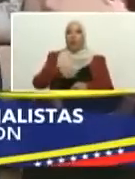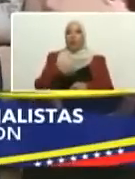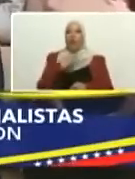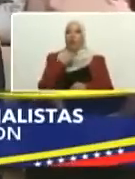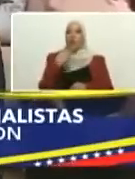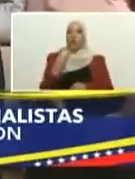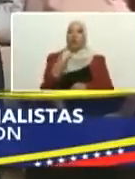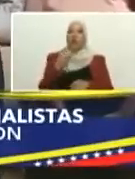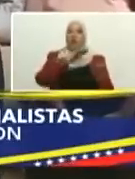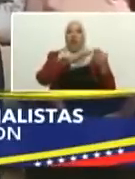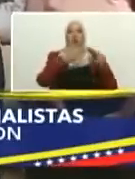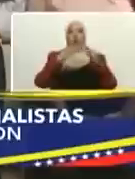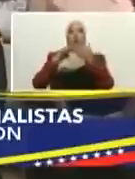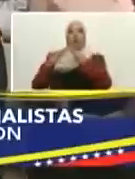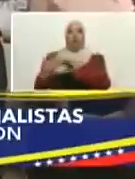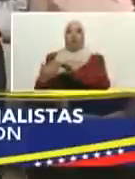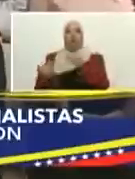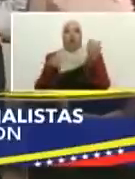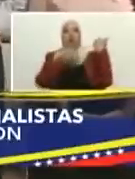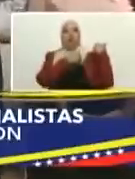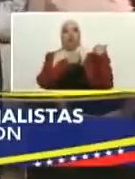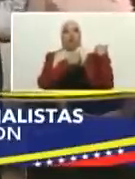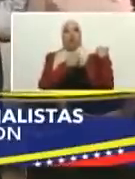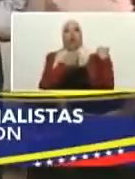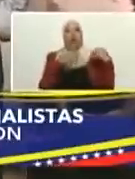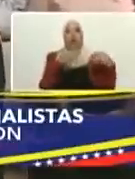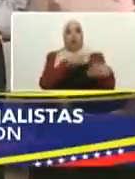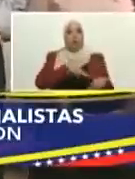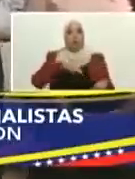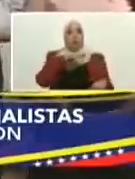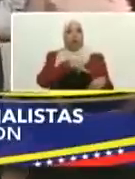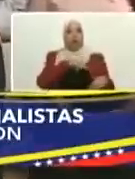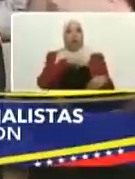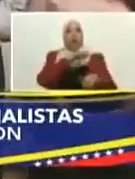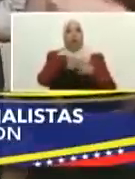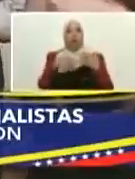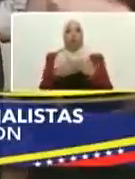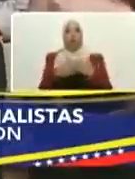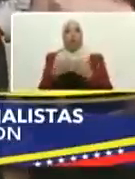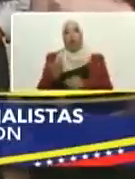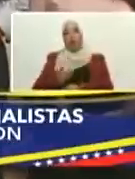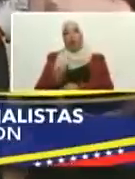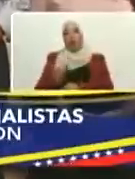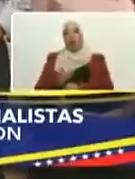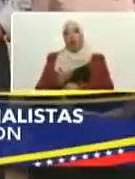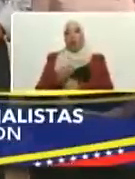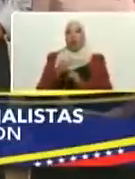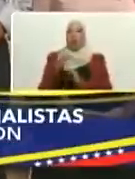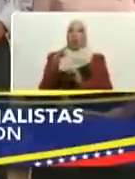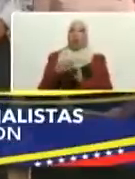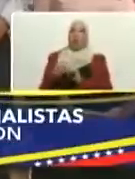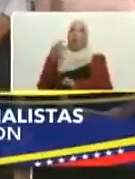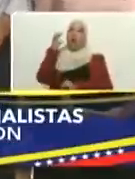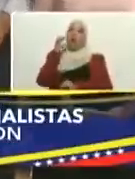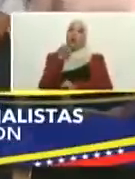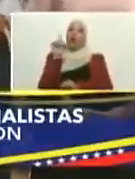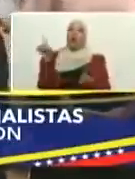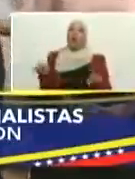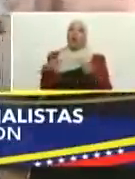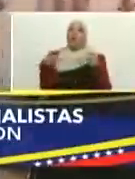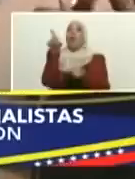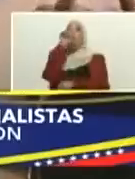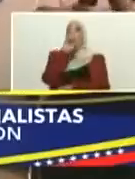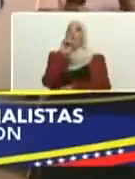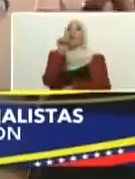voceras de la comunidad, con la responsable de las bases de misiones y con el alcalde José Vicente Rangel, que también está de cumpleaños,